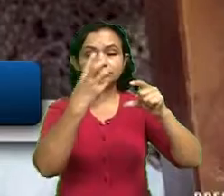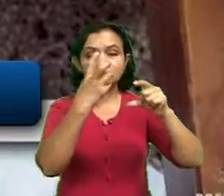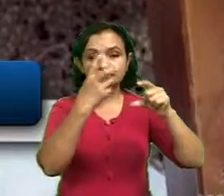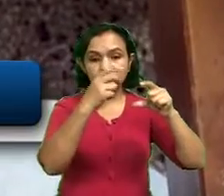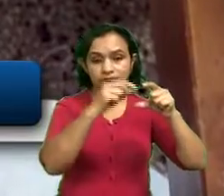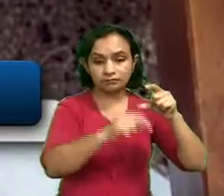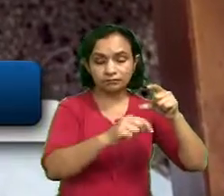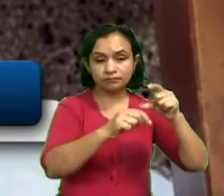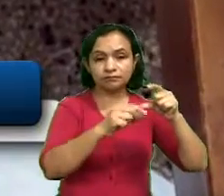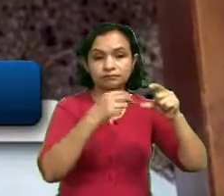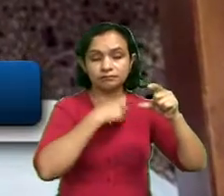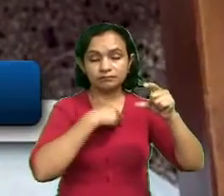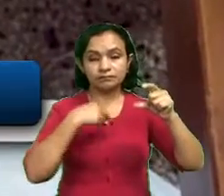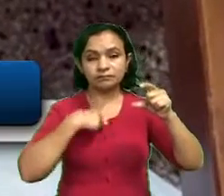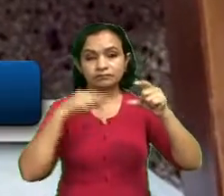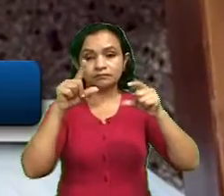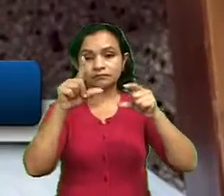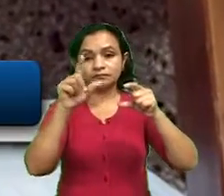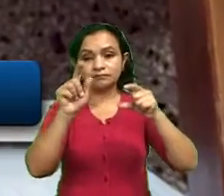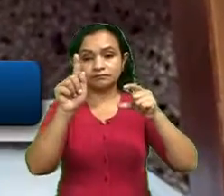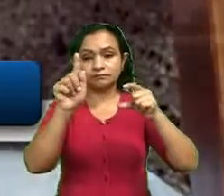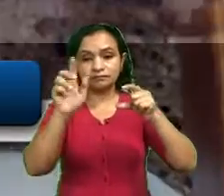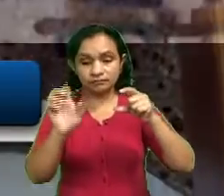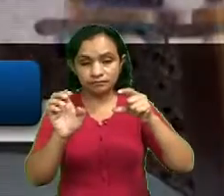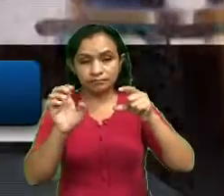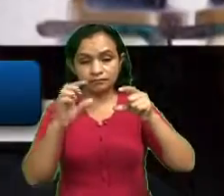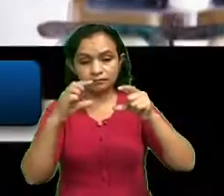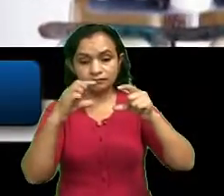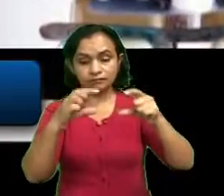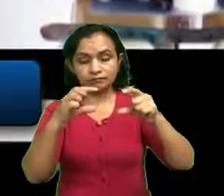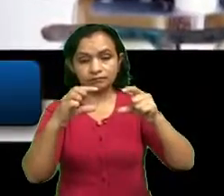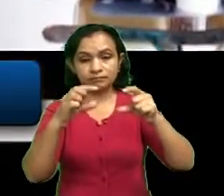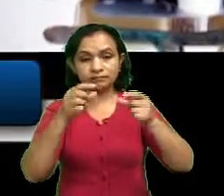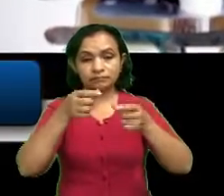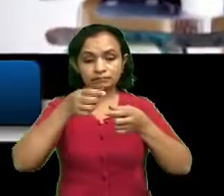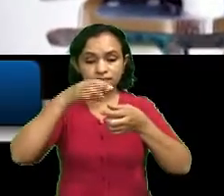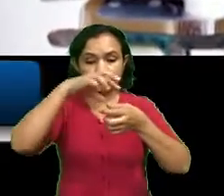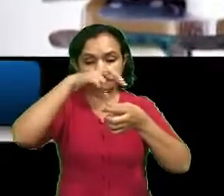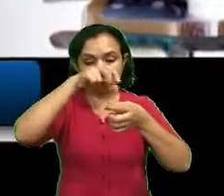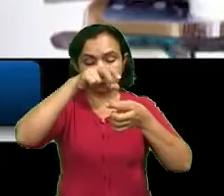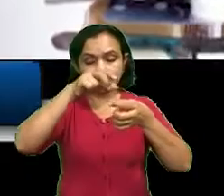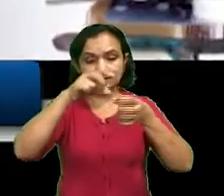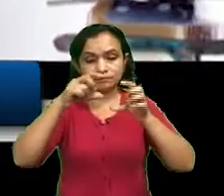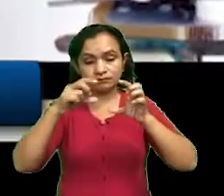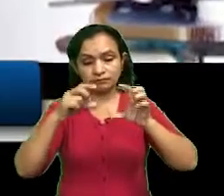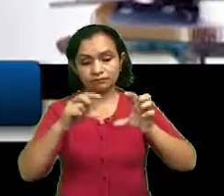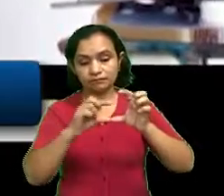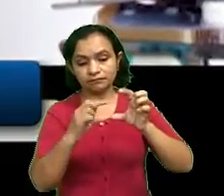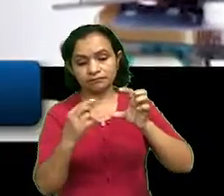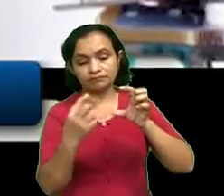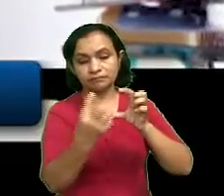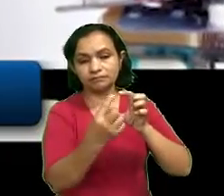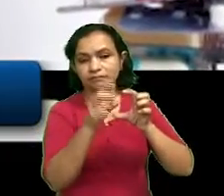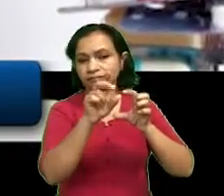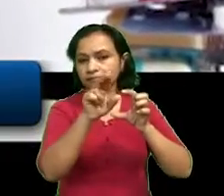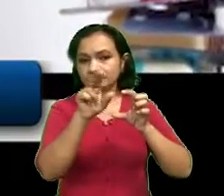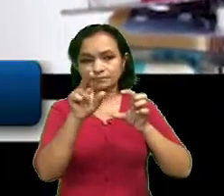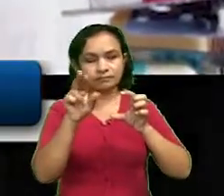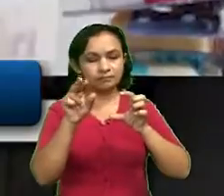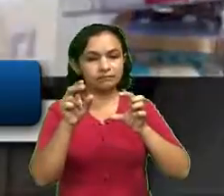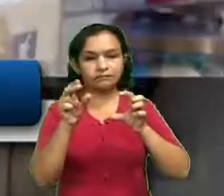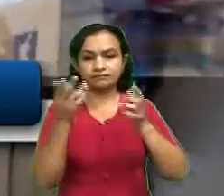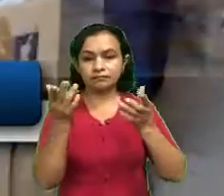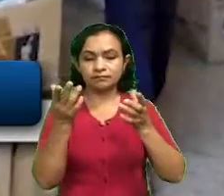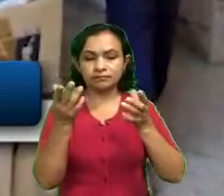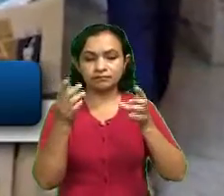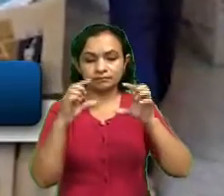vencimiento, fecha de fabricación y lote. Igual, tanto si es un jarabe, digamos la caja y el frasco deben de tener la misma información. Si